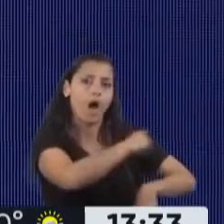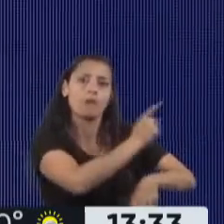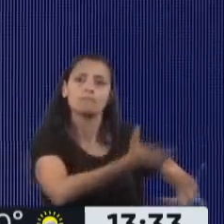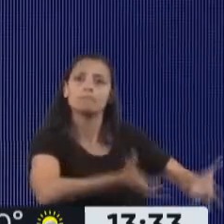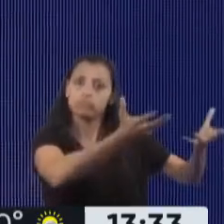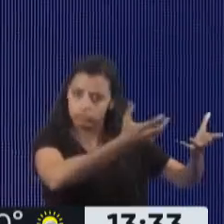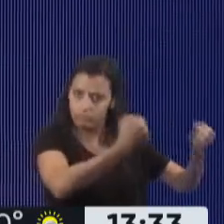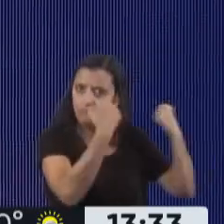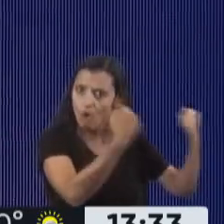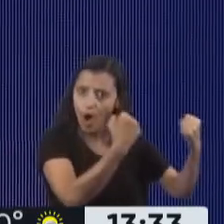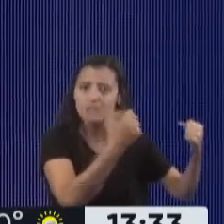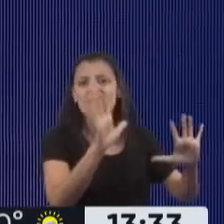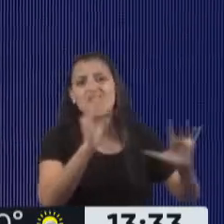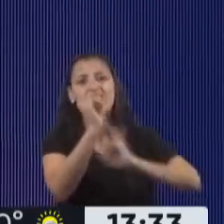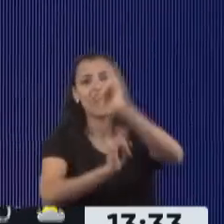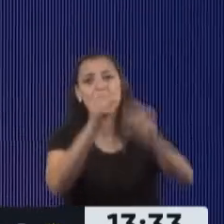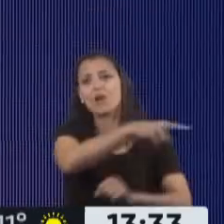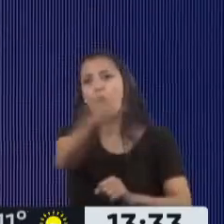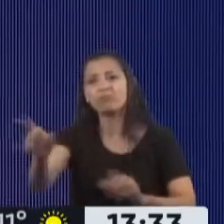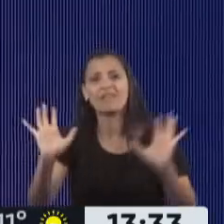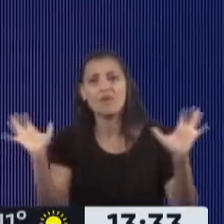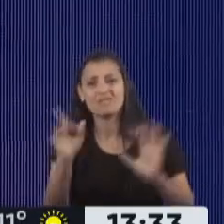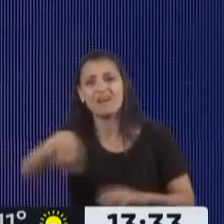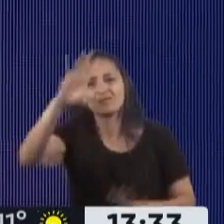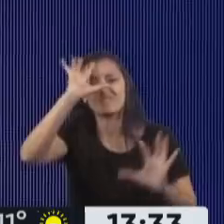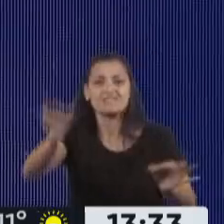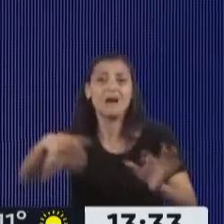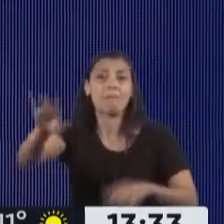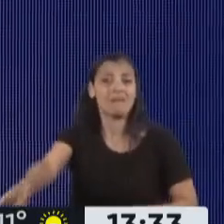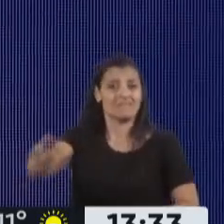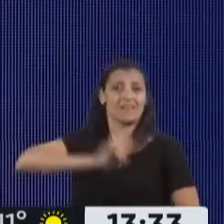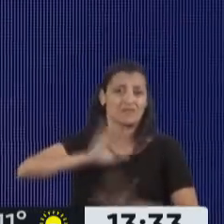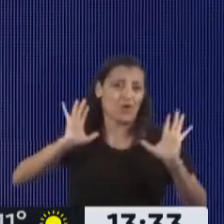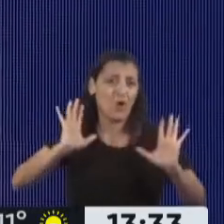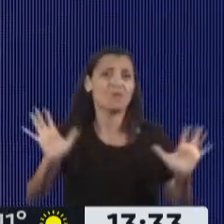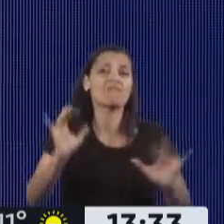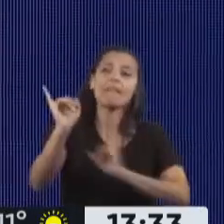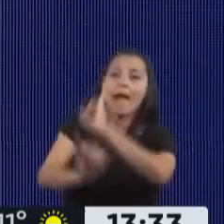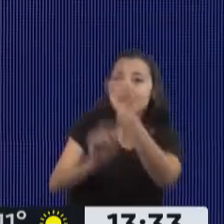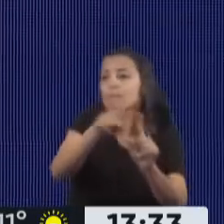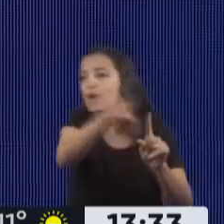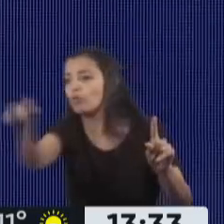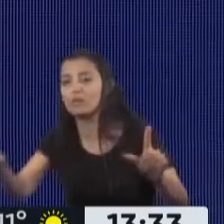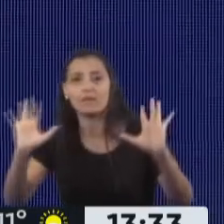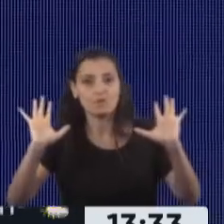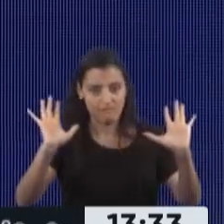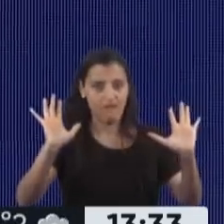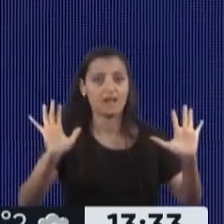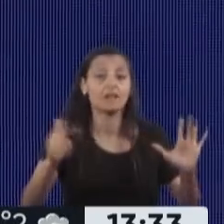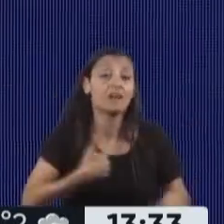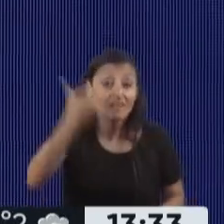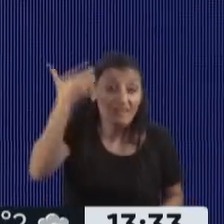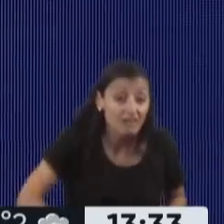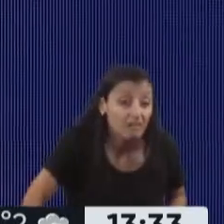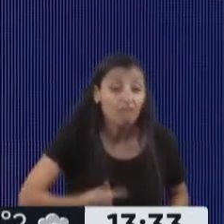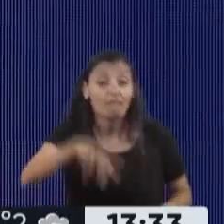se lo voy a explicar a ustedes porque ustedes están en la trinchera y lo saben muchísimo mejor que yo, y sería de un tipo